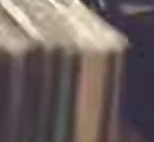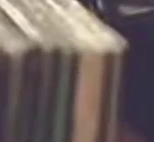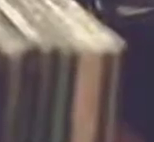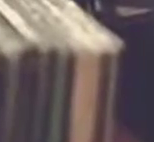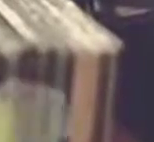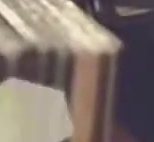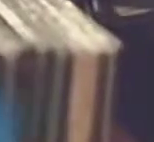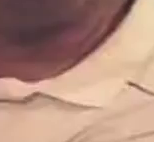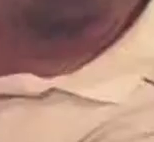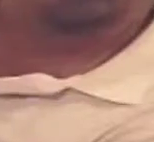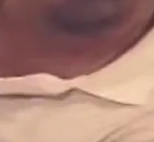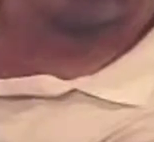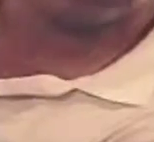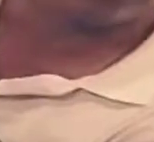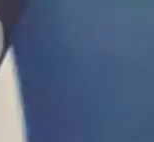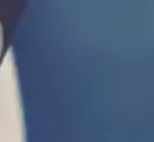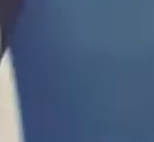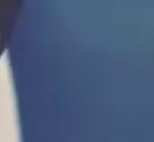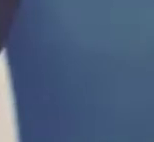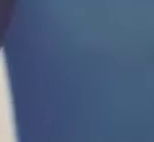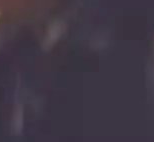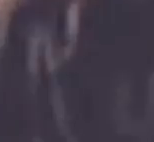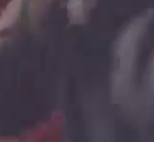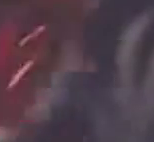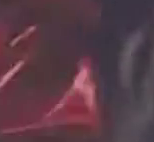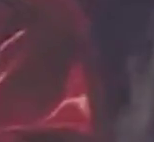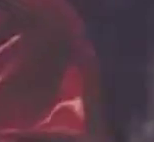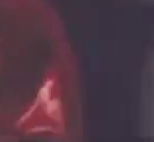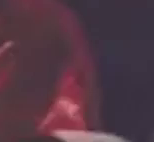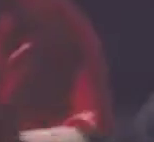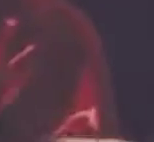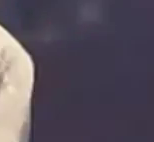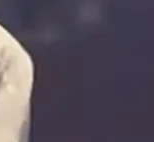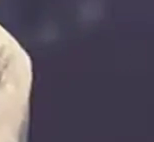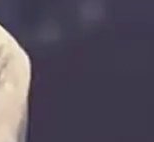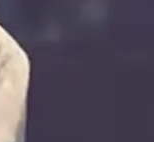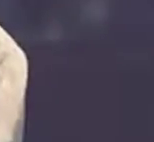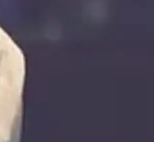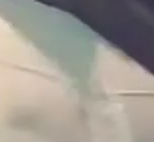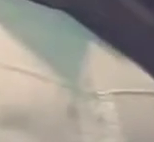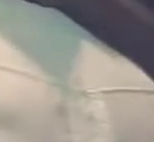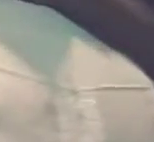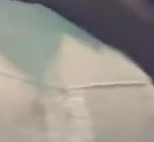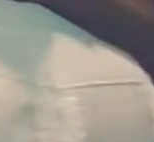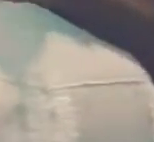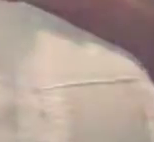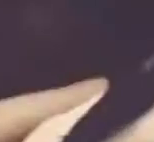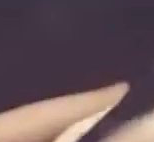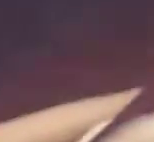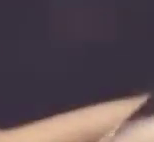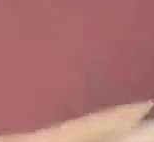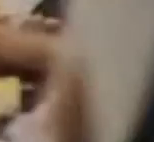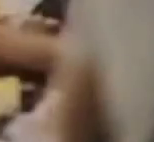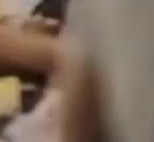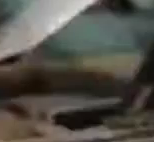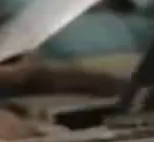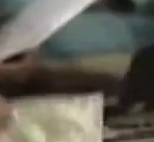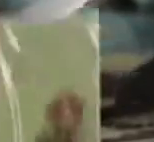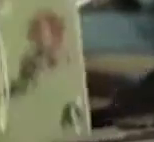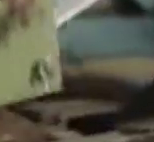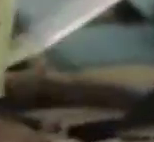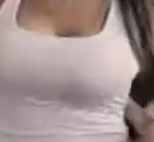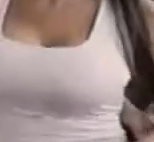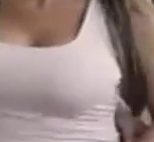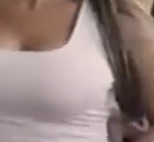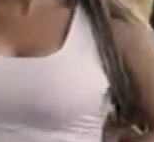El encuentro de melómanos y coleccionistas de la 58 Feria de Cali congregará a los apasionados por la música afrontillana con video audiciones,